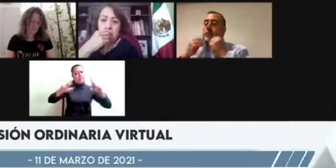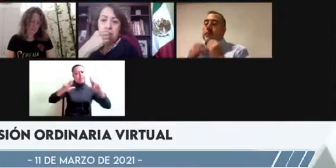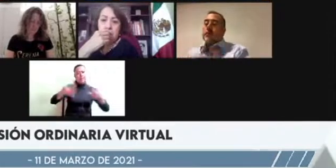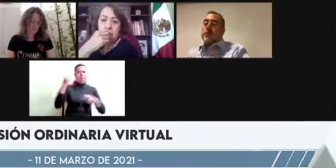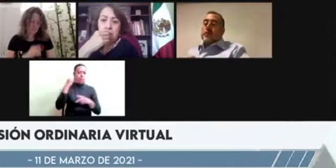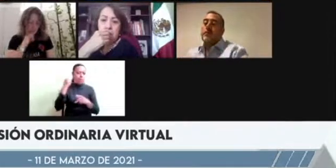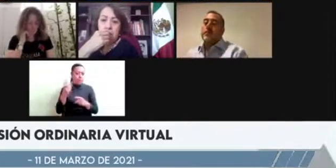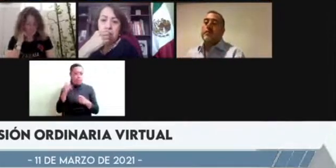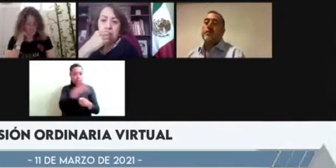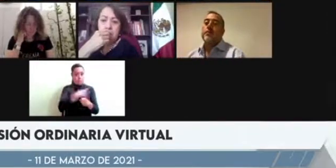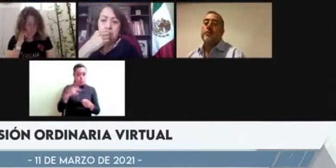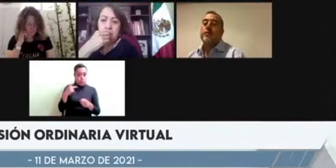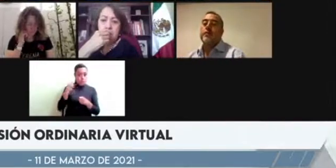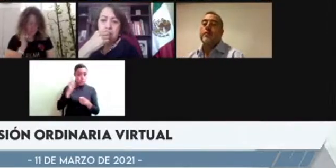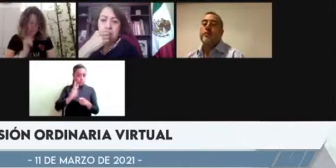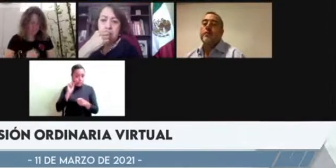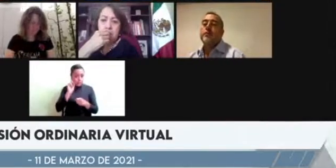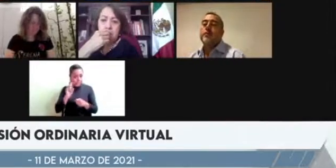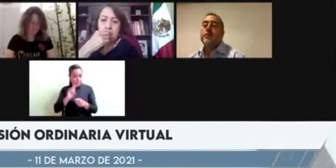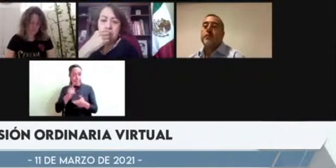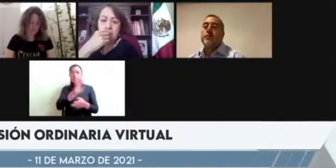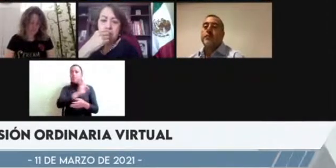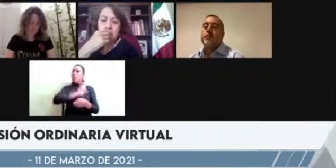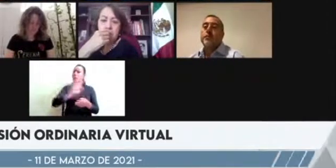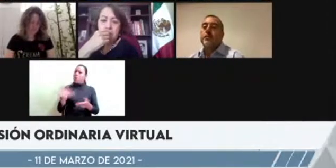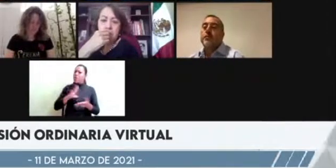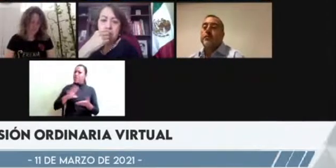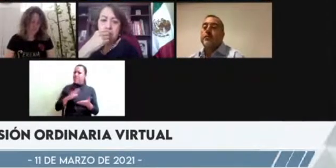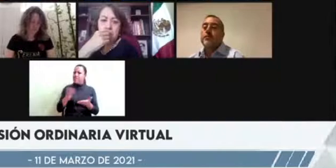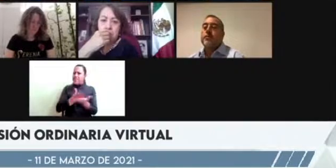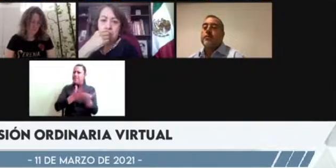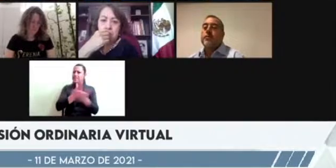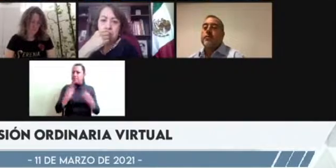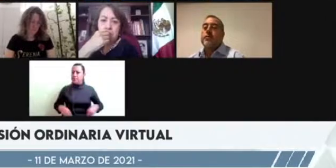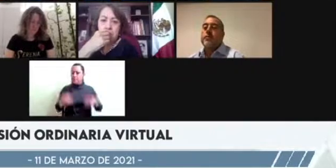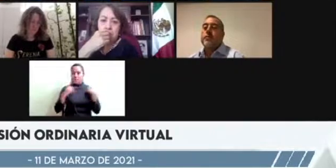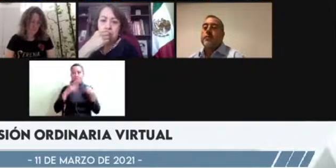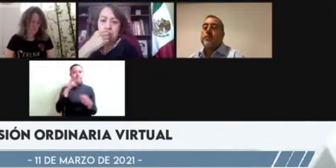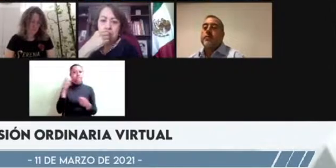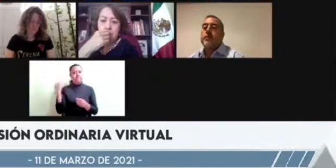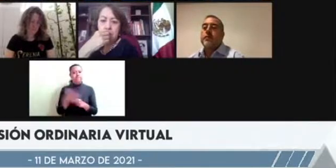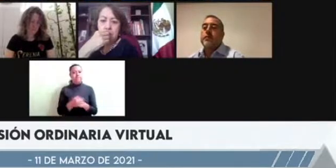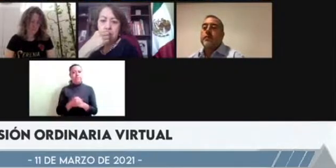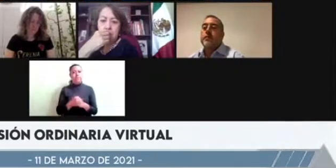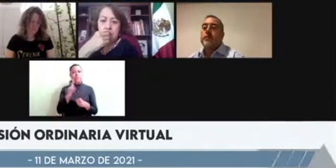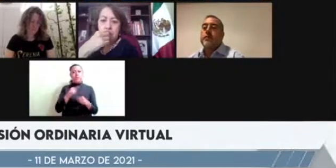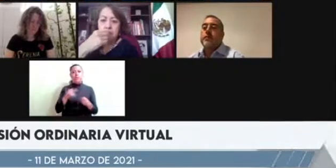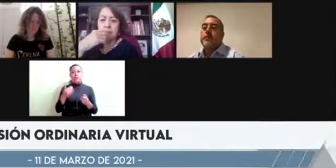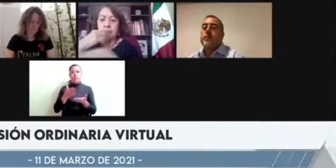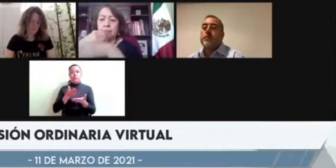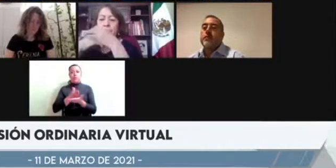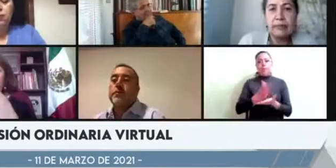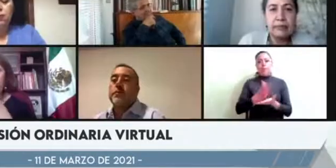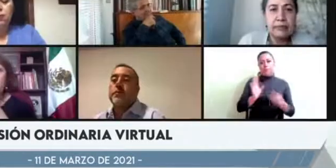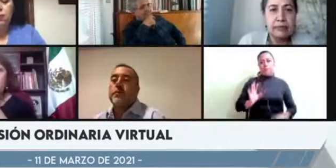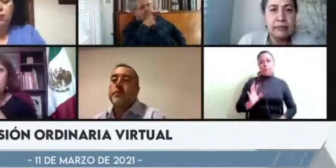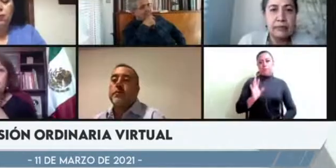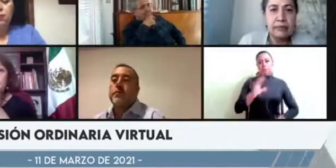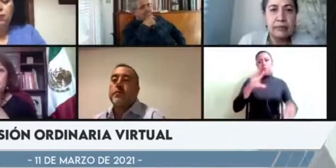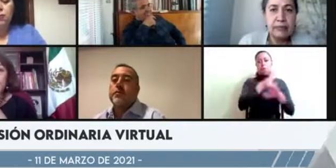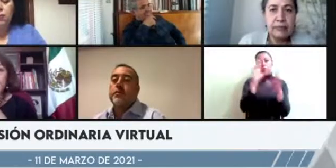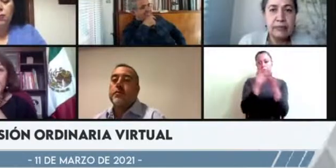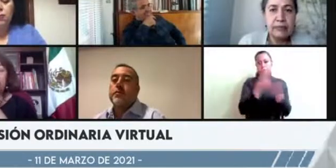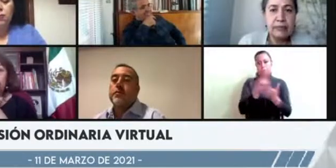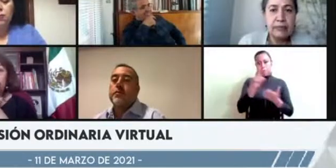educación de calidad, que puedas vivir sin miedo, que tengas acceso pleno a los derechos universales y la capacidad